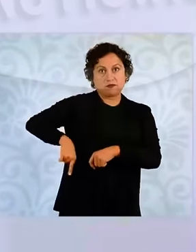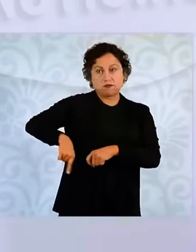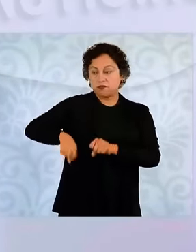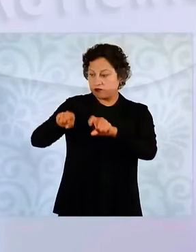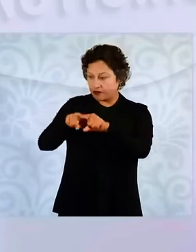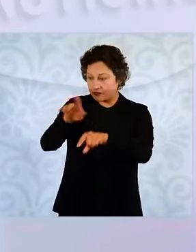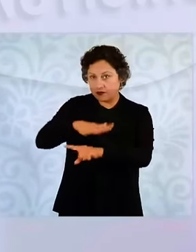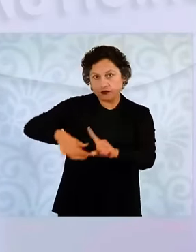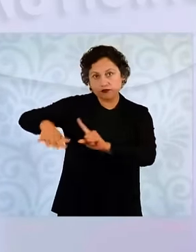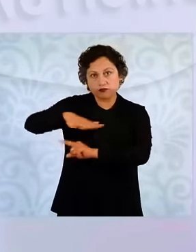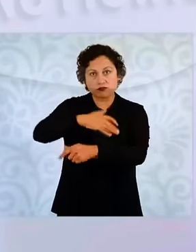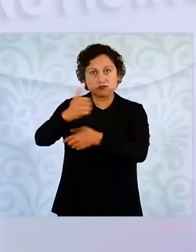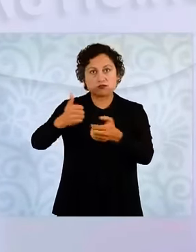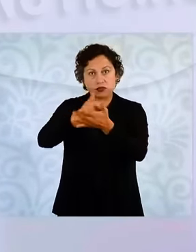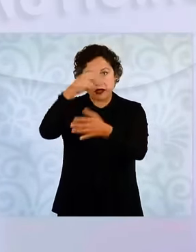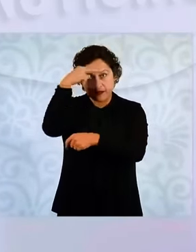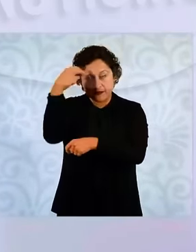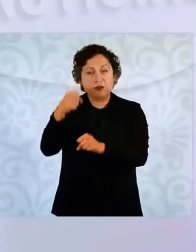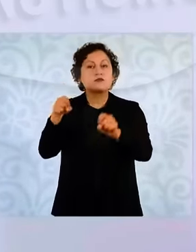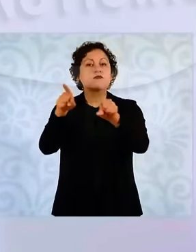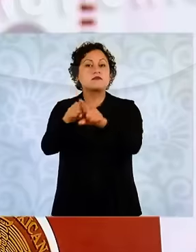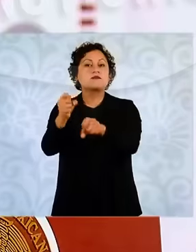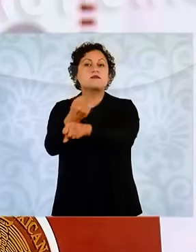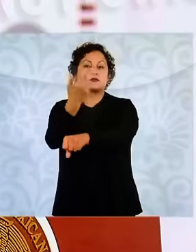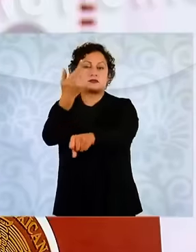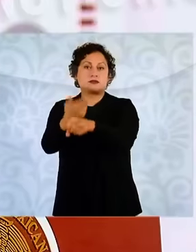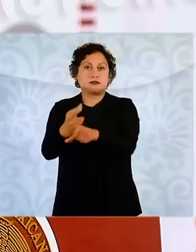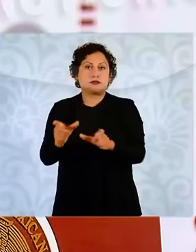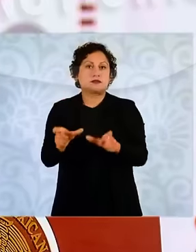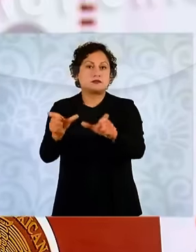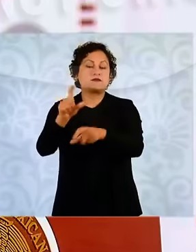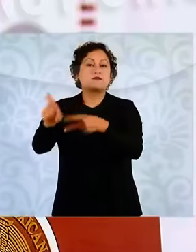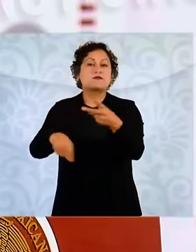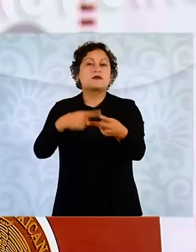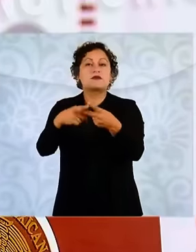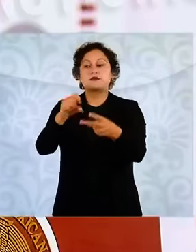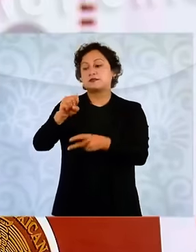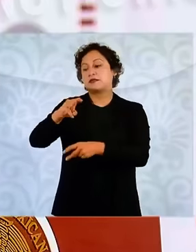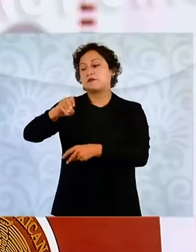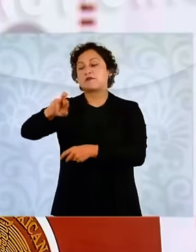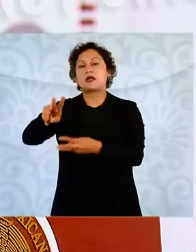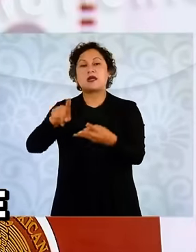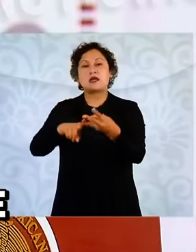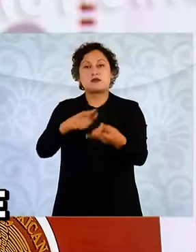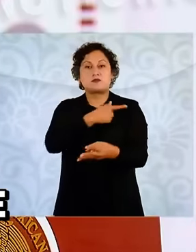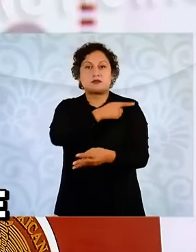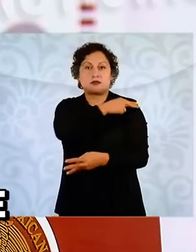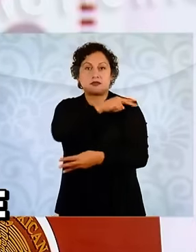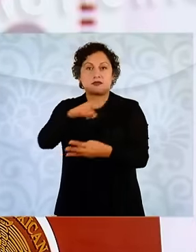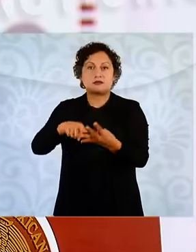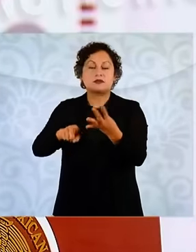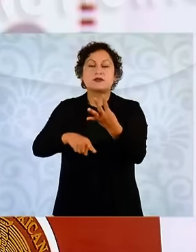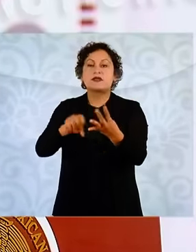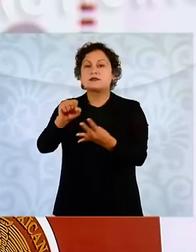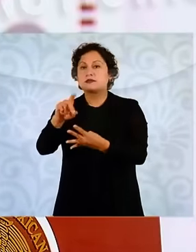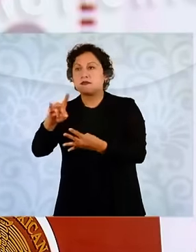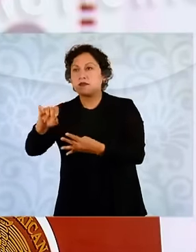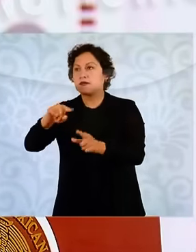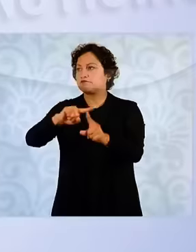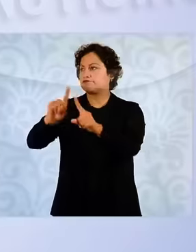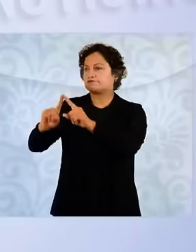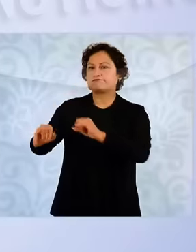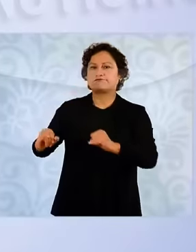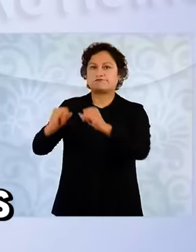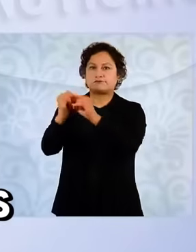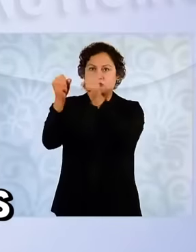México, la Secretaría de la Defensa Nacional, la Secretaría de Marina, Guardia Nacional y otras instituciones de seguridad, lo